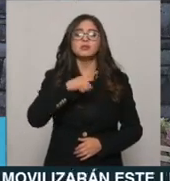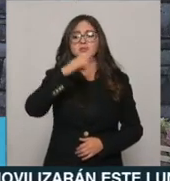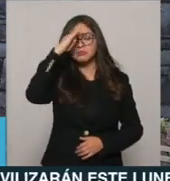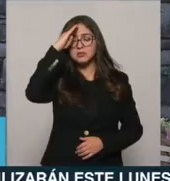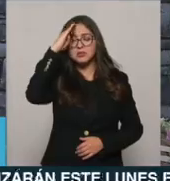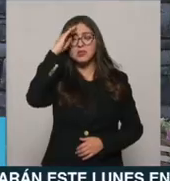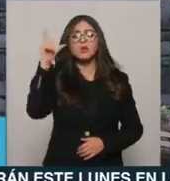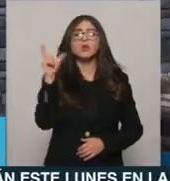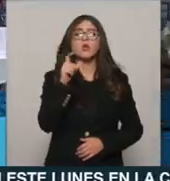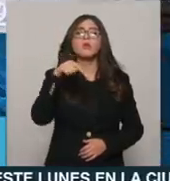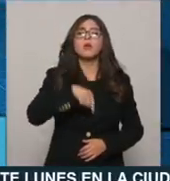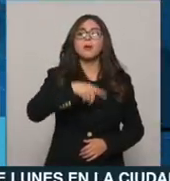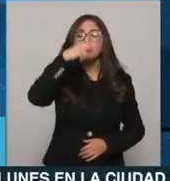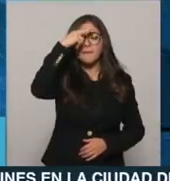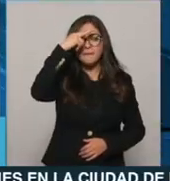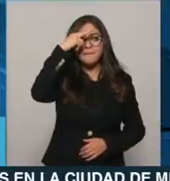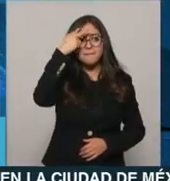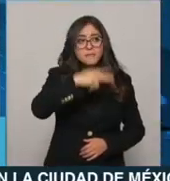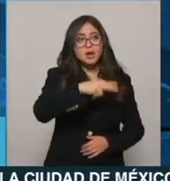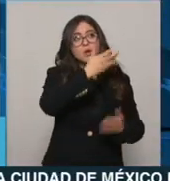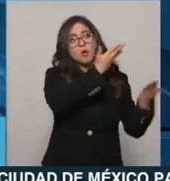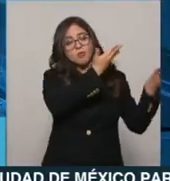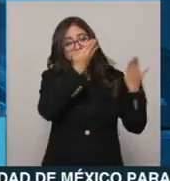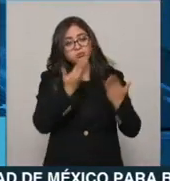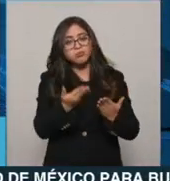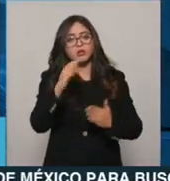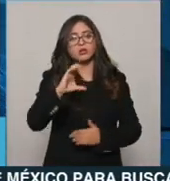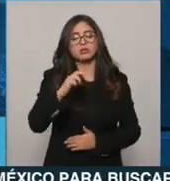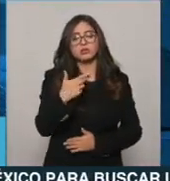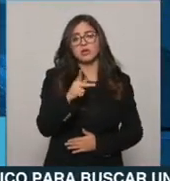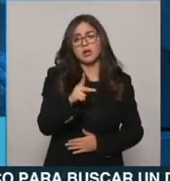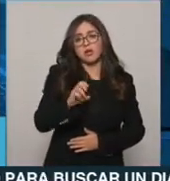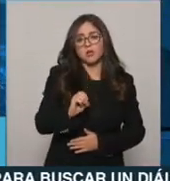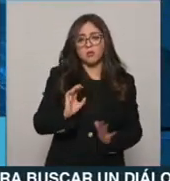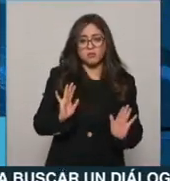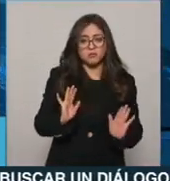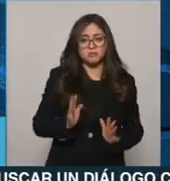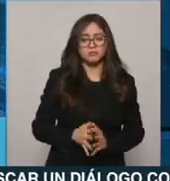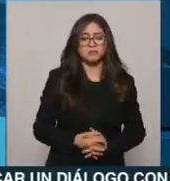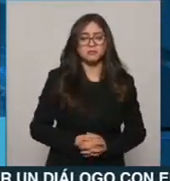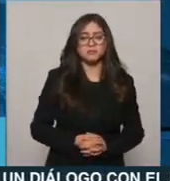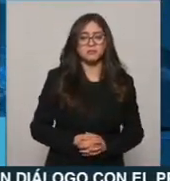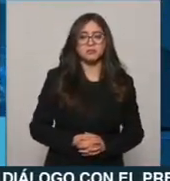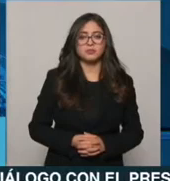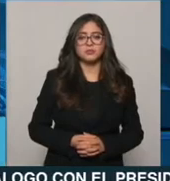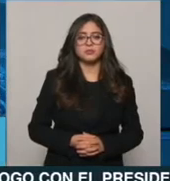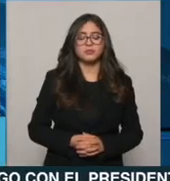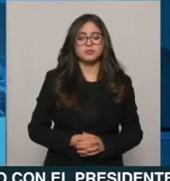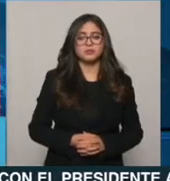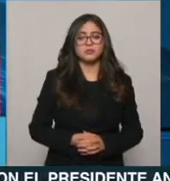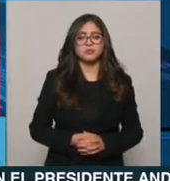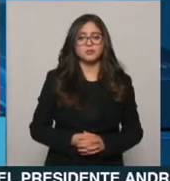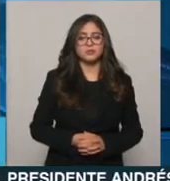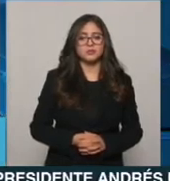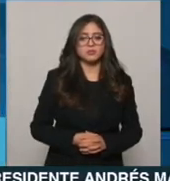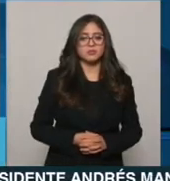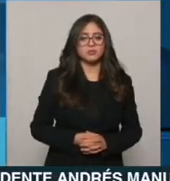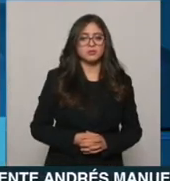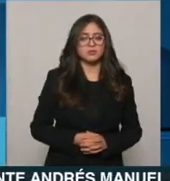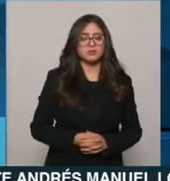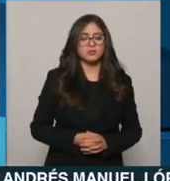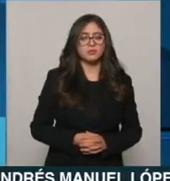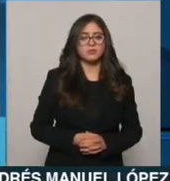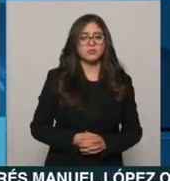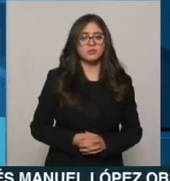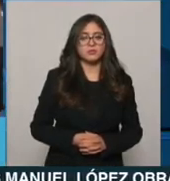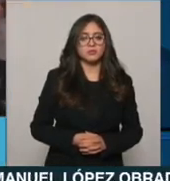la extradición del capo a nuestro país. Sí me parece que este proceso, más que un